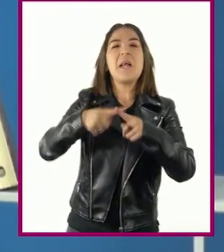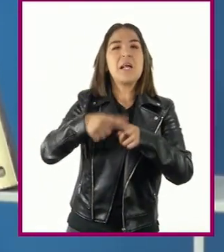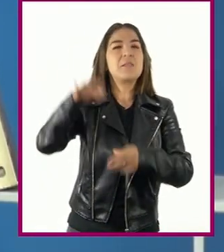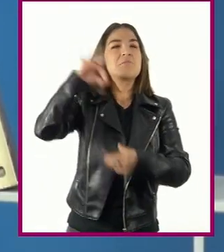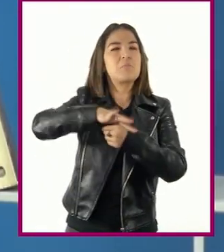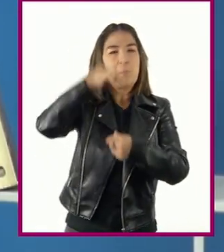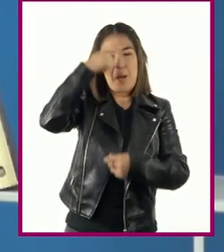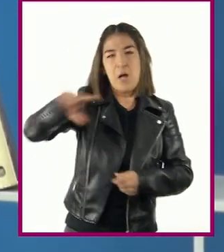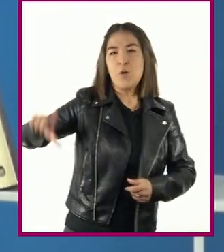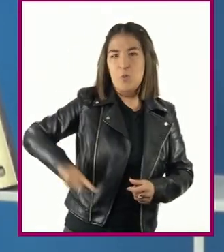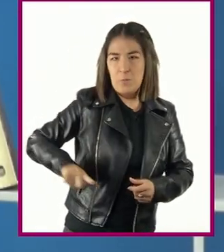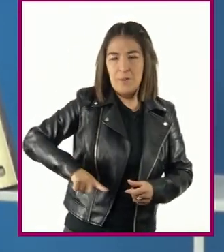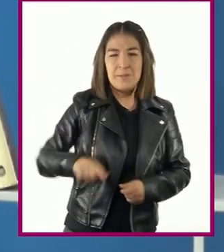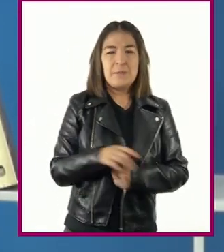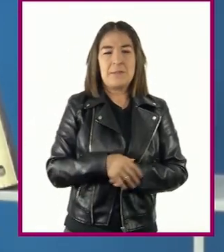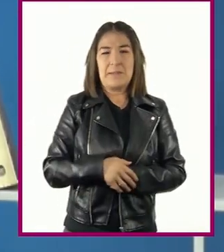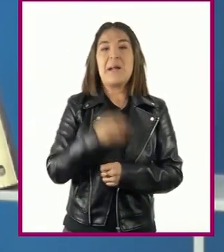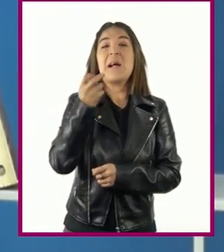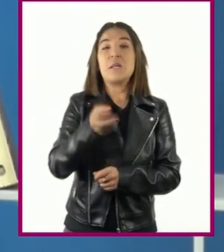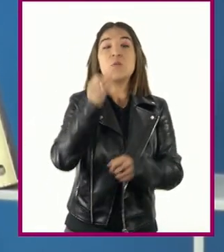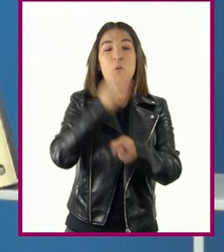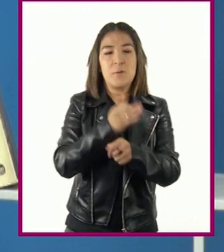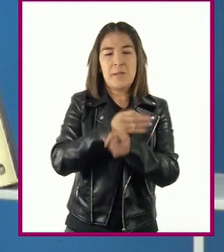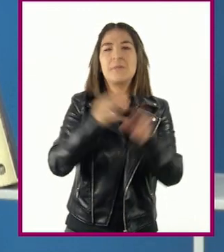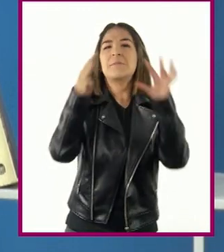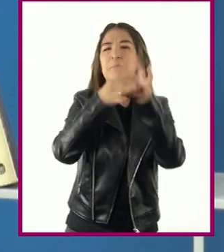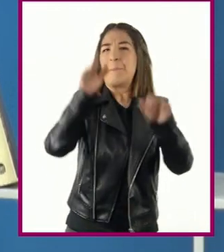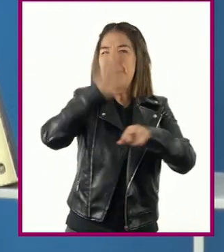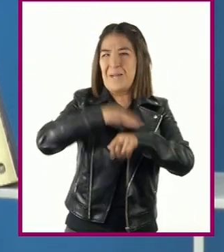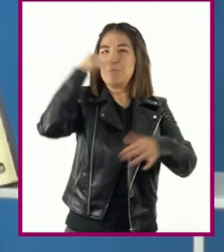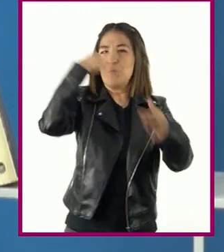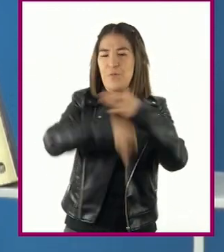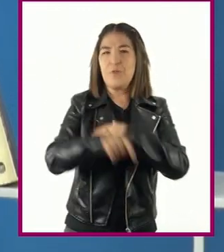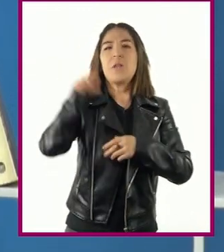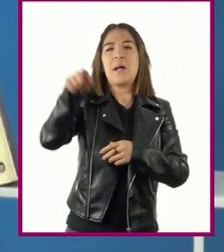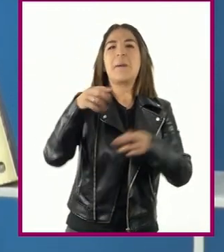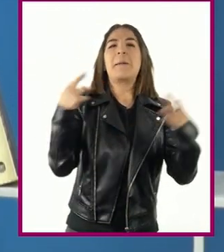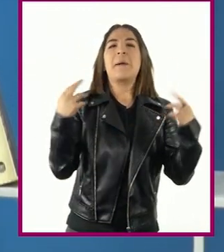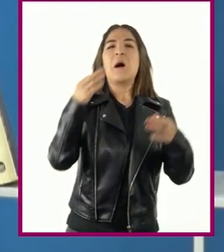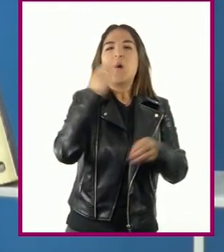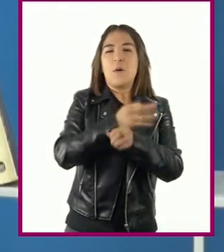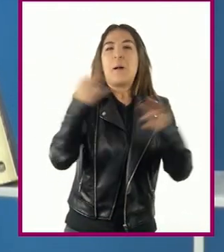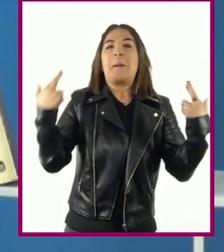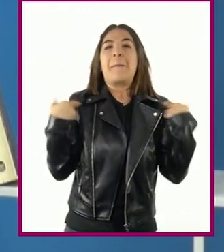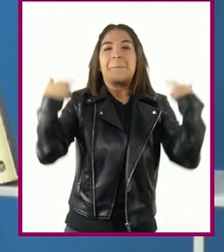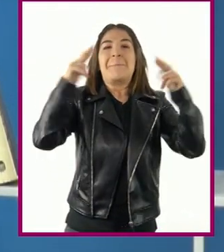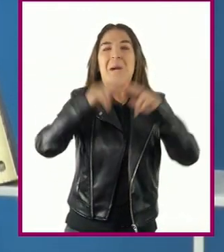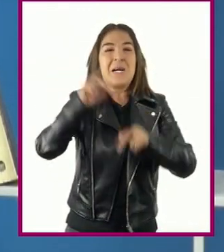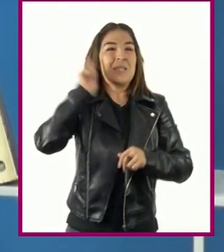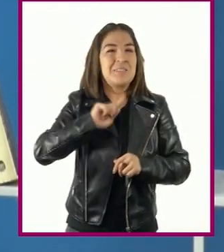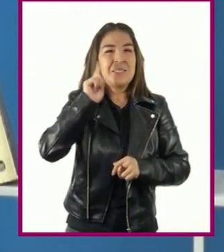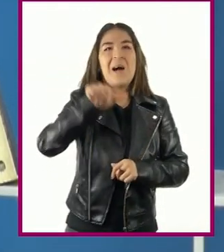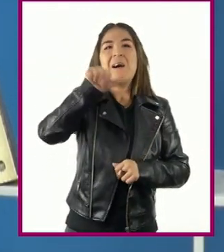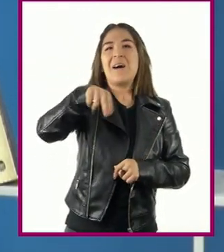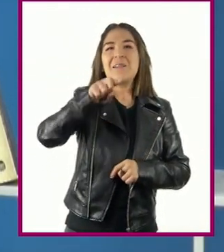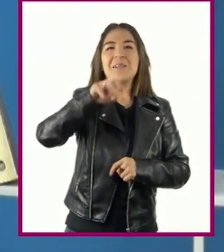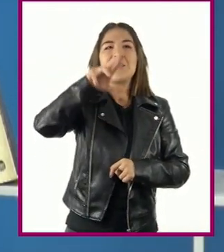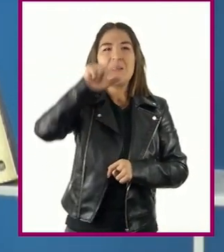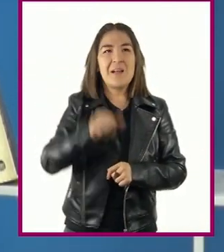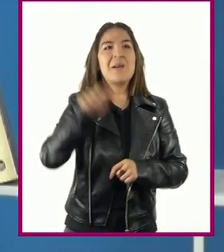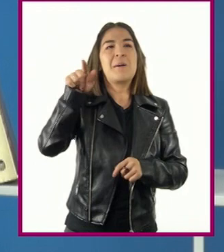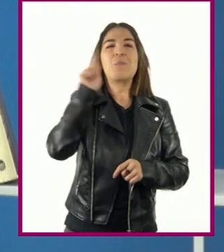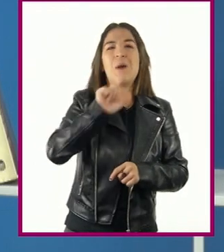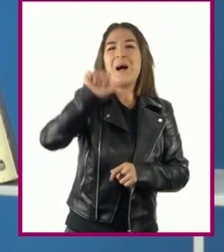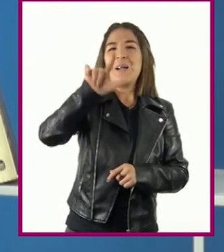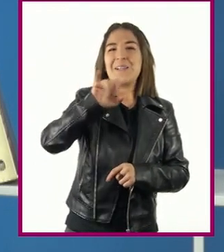Pero para profundizar más, en esta ocasión tenemos la participación de las maestras Andrea Cajigas y Alejandra